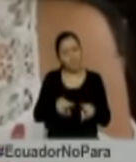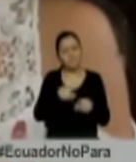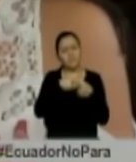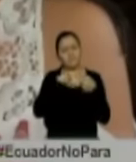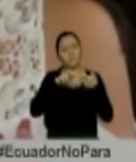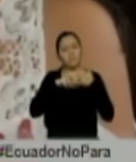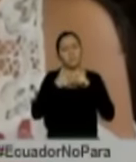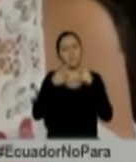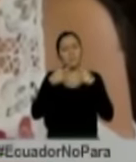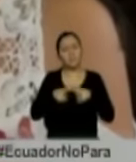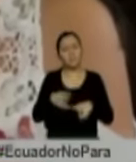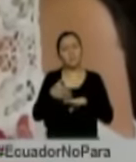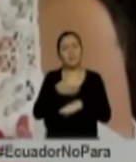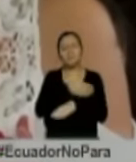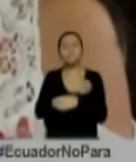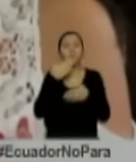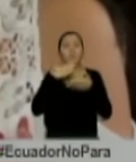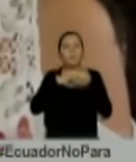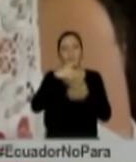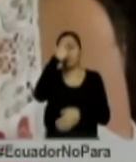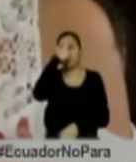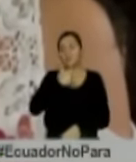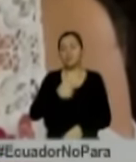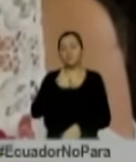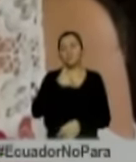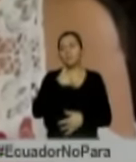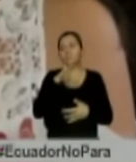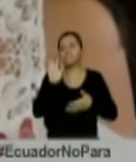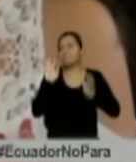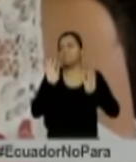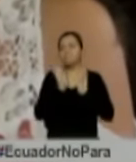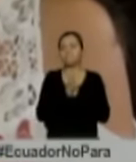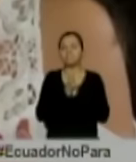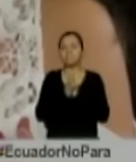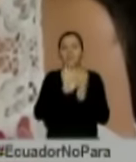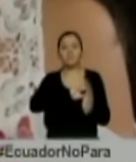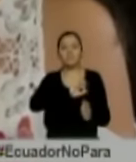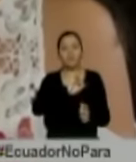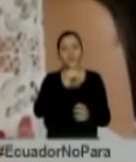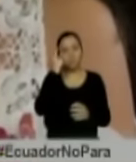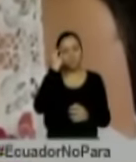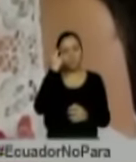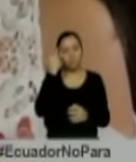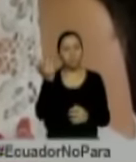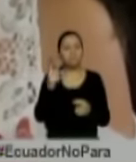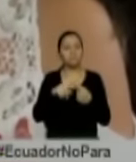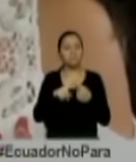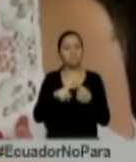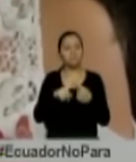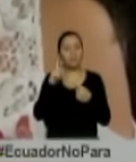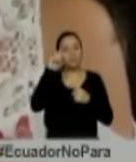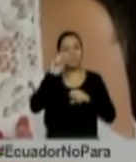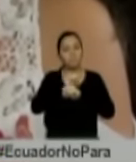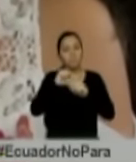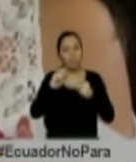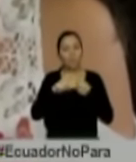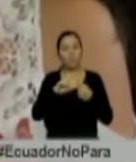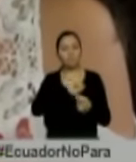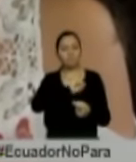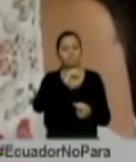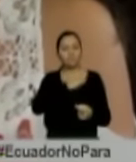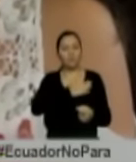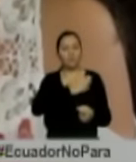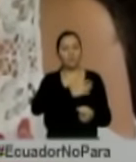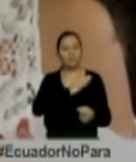que tenían preexistencias, por ejemplo, un ciudadano que había tenido un infarto cerebrovascular, un problema cardíaco o